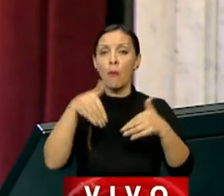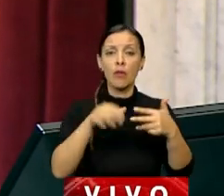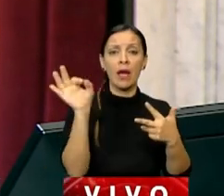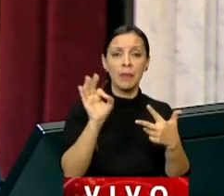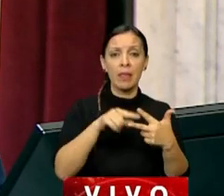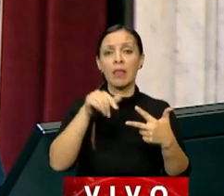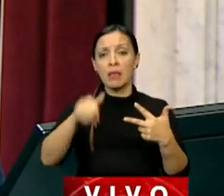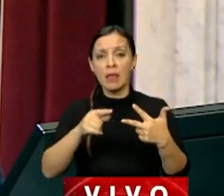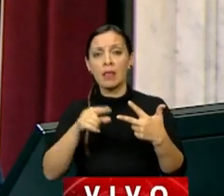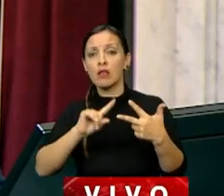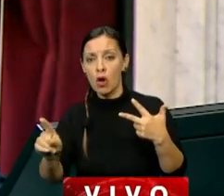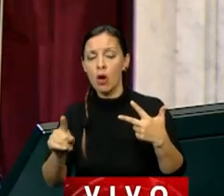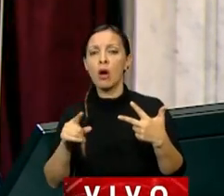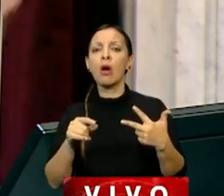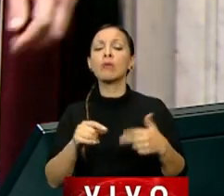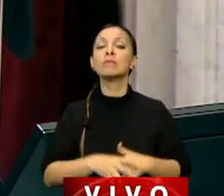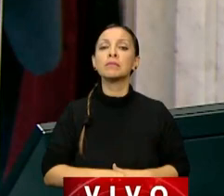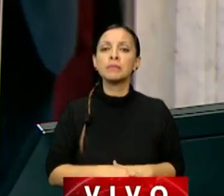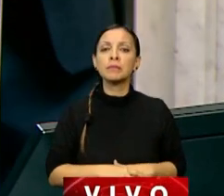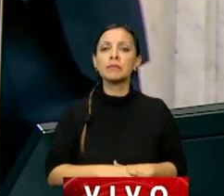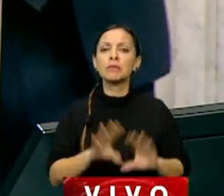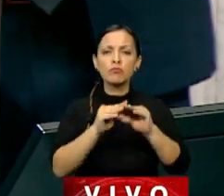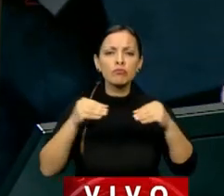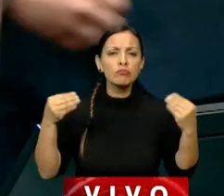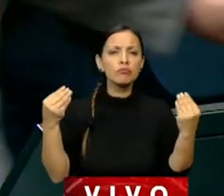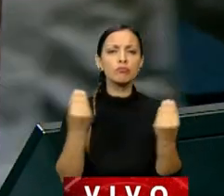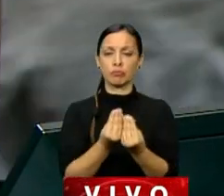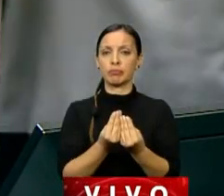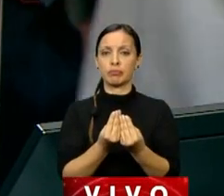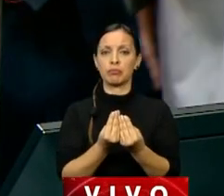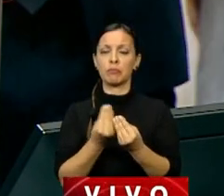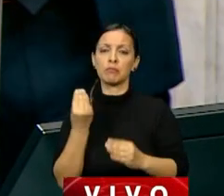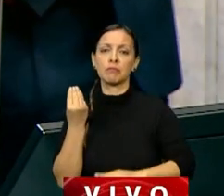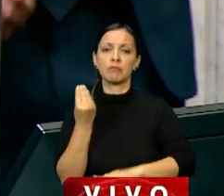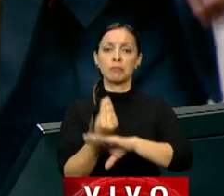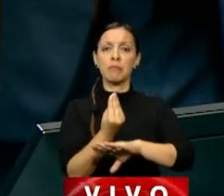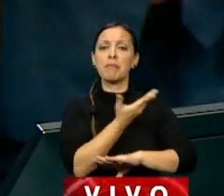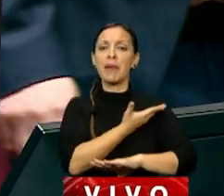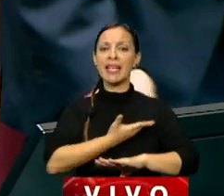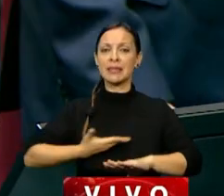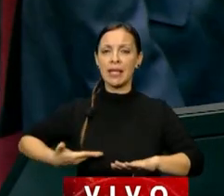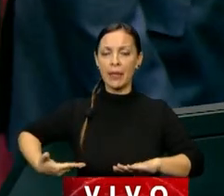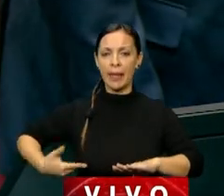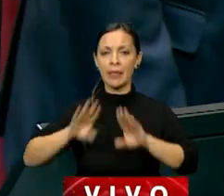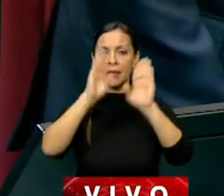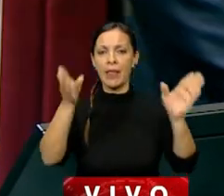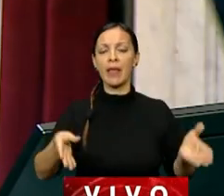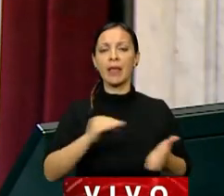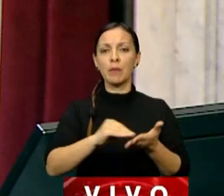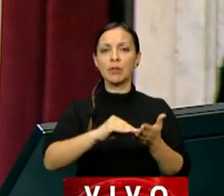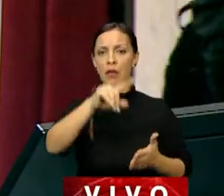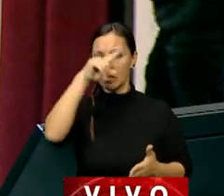queda consagrada como presidenta de la Honorable Cámara de Diputados de la